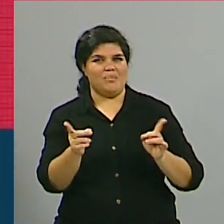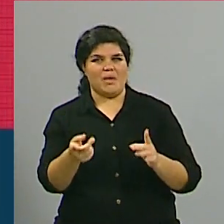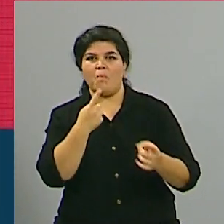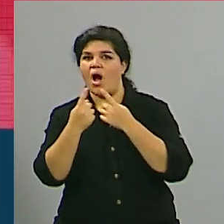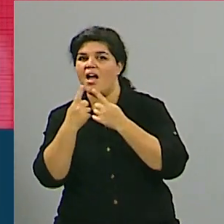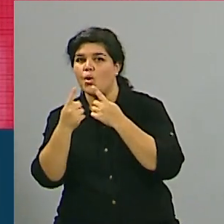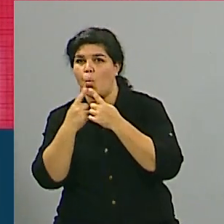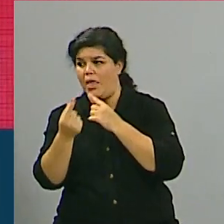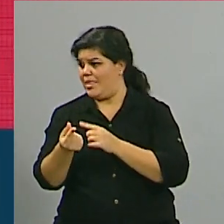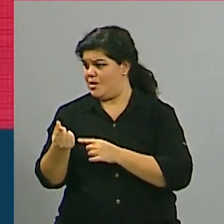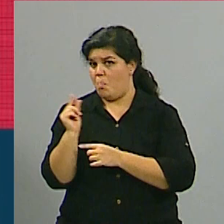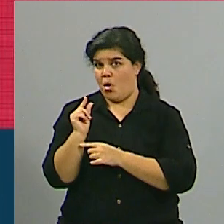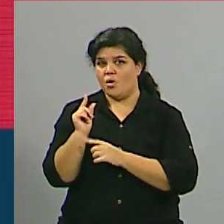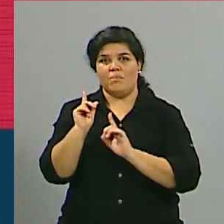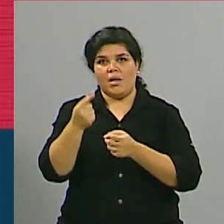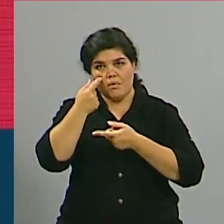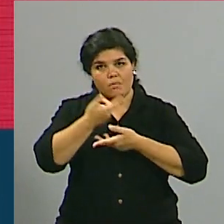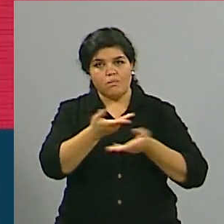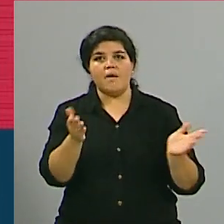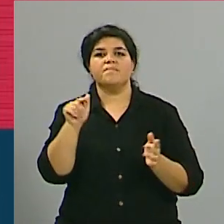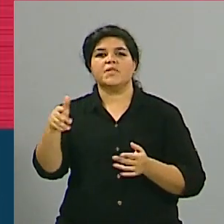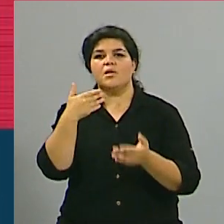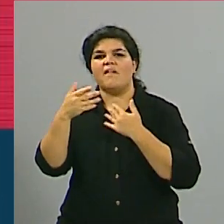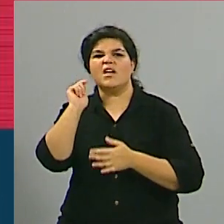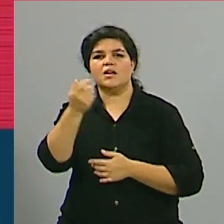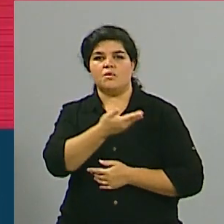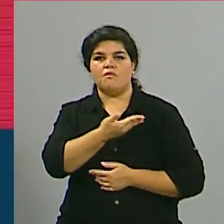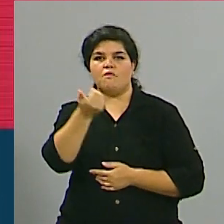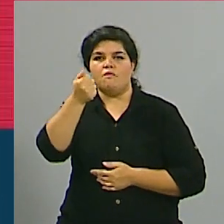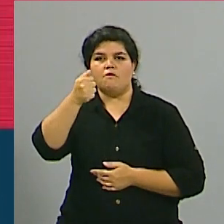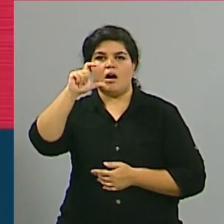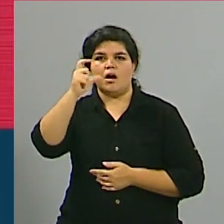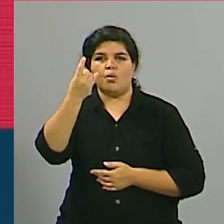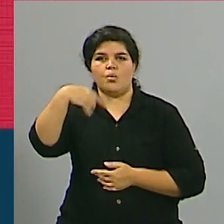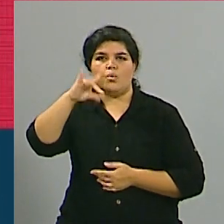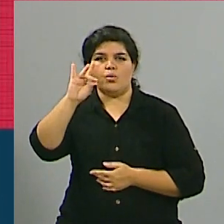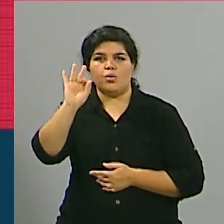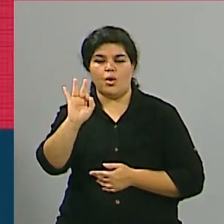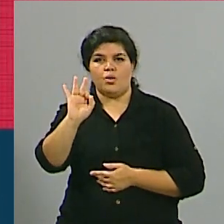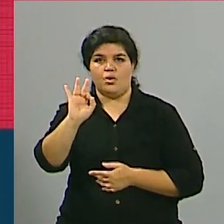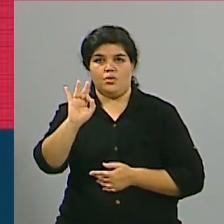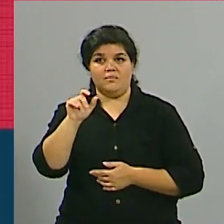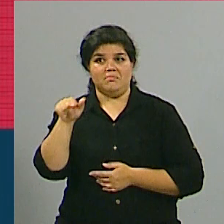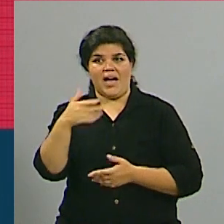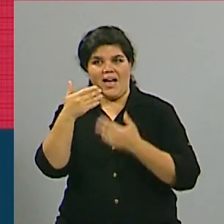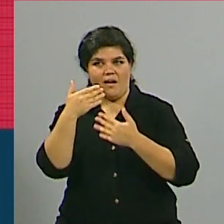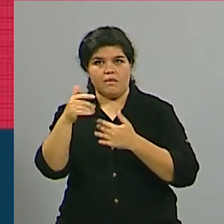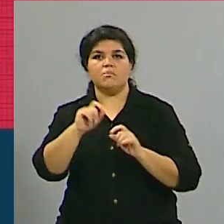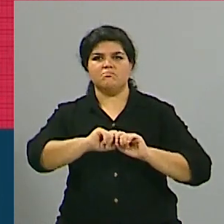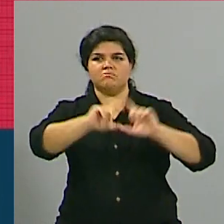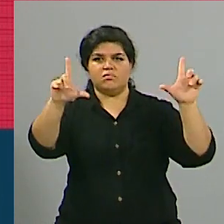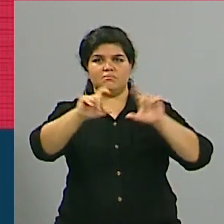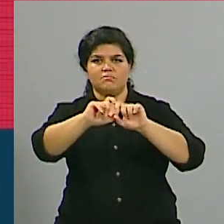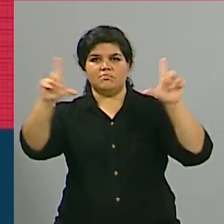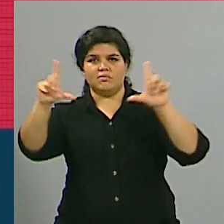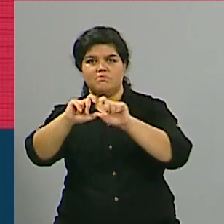absolutamente reciente. Vamos a hablar con Facundo Londero de Suban Córdoba sobre este tema. Y de hecho estamos viendo algunas de las placas de este